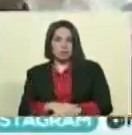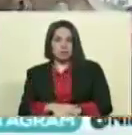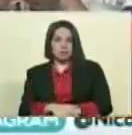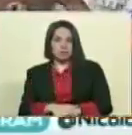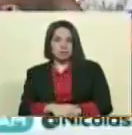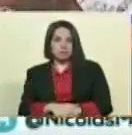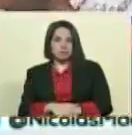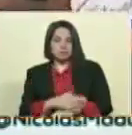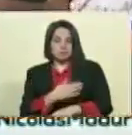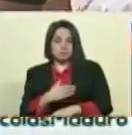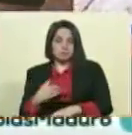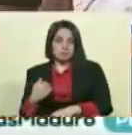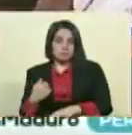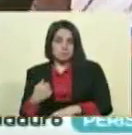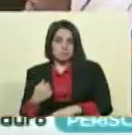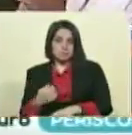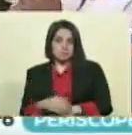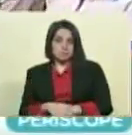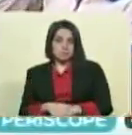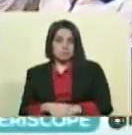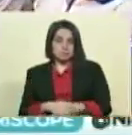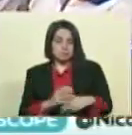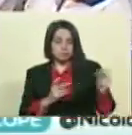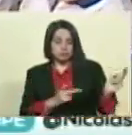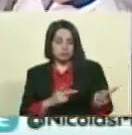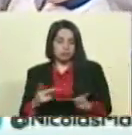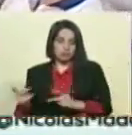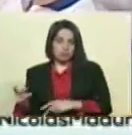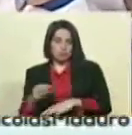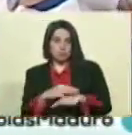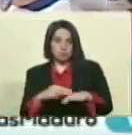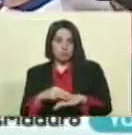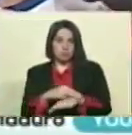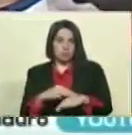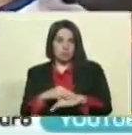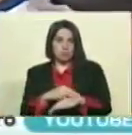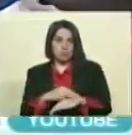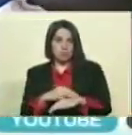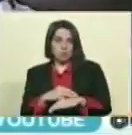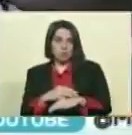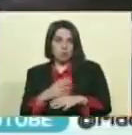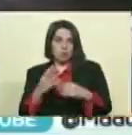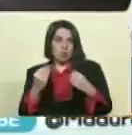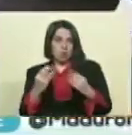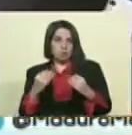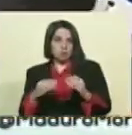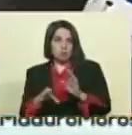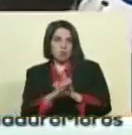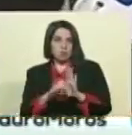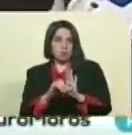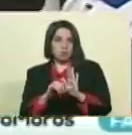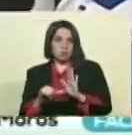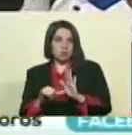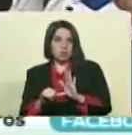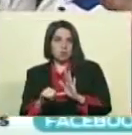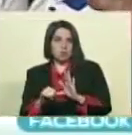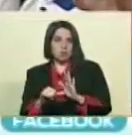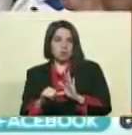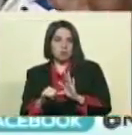y que lo he invitado especialmente porque esta gran misión amerita mucho de la constituyente, amerita